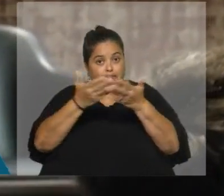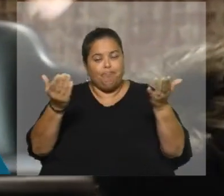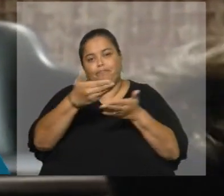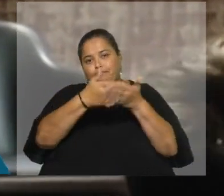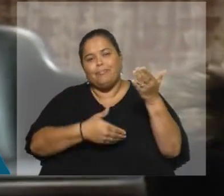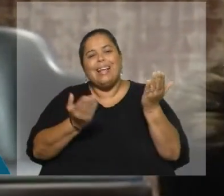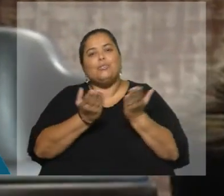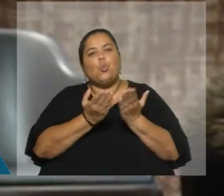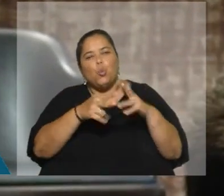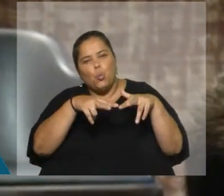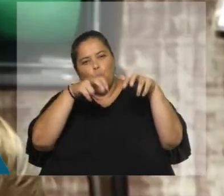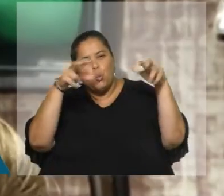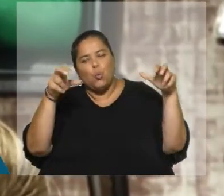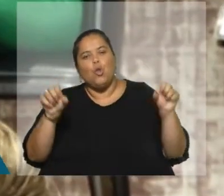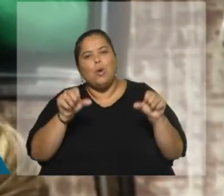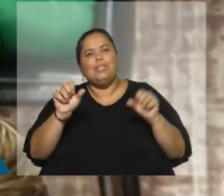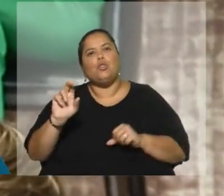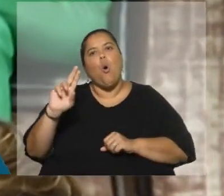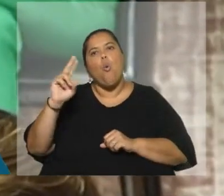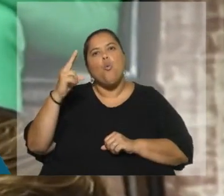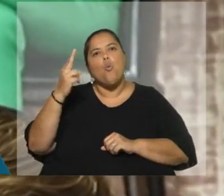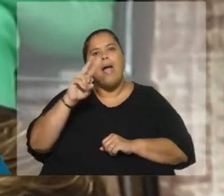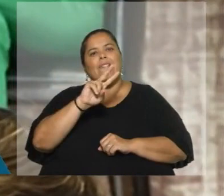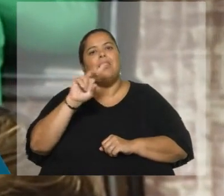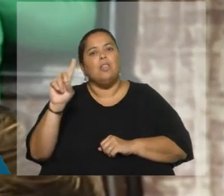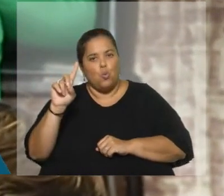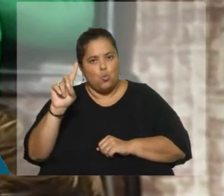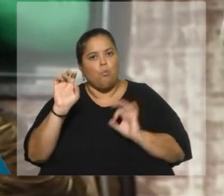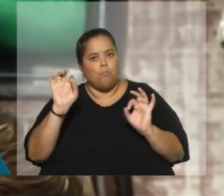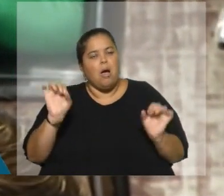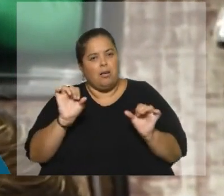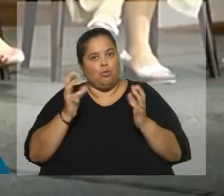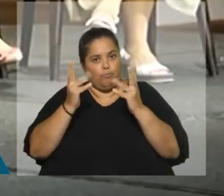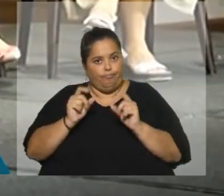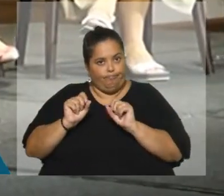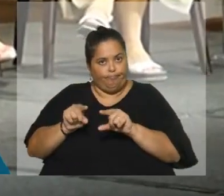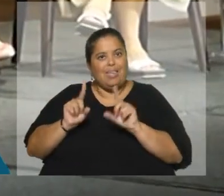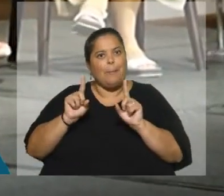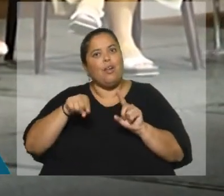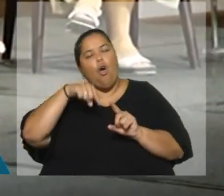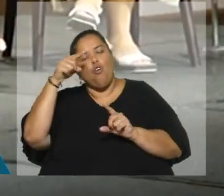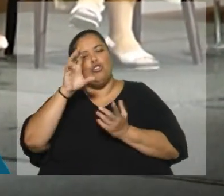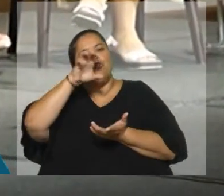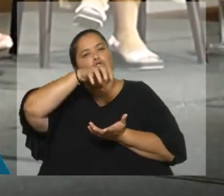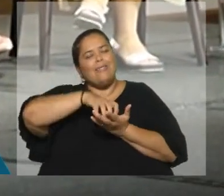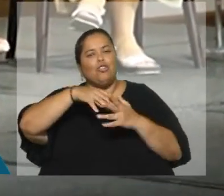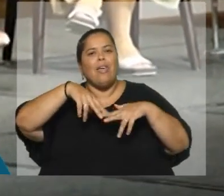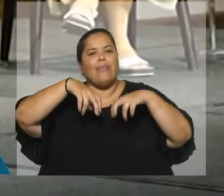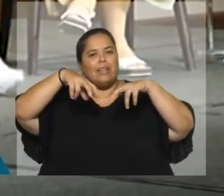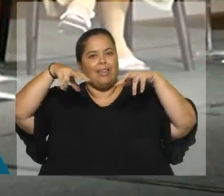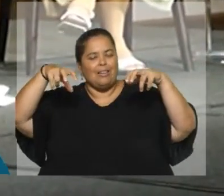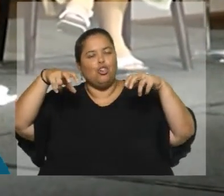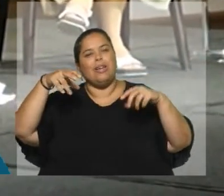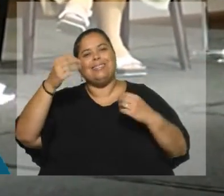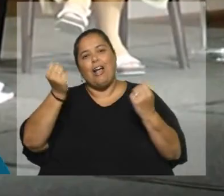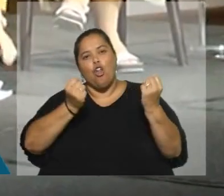encaró Uruguay 21, que también organizó esta actividad, conjuntamente con CIMBE, el Centro de Investigaciones Económicas, y ONU